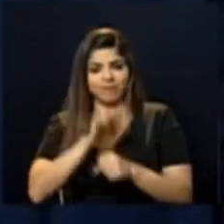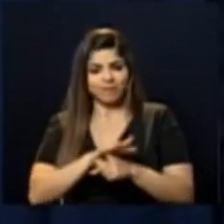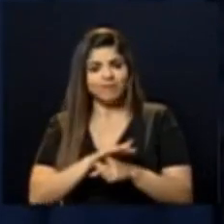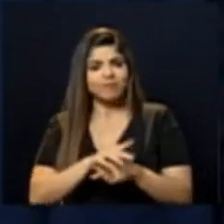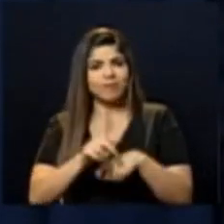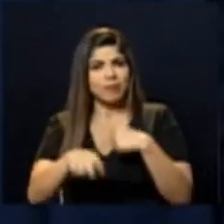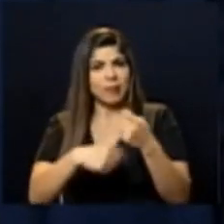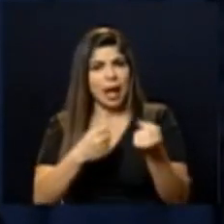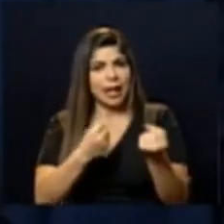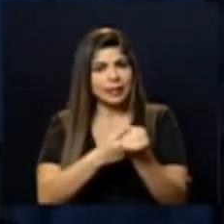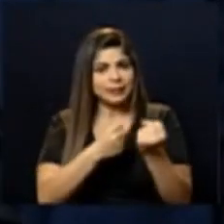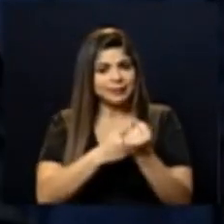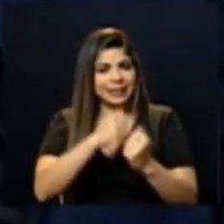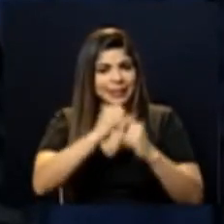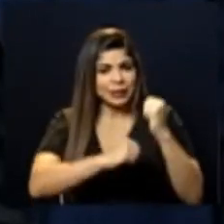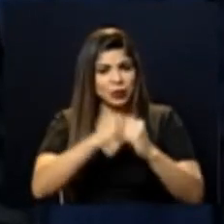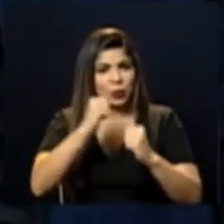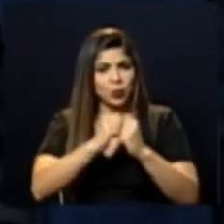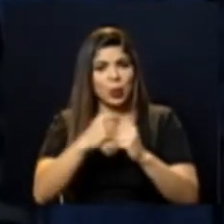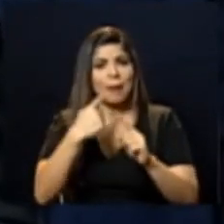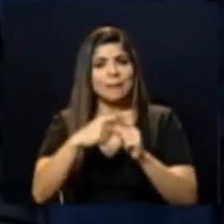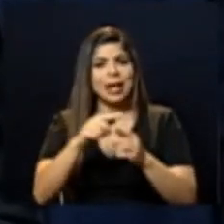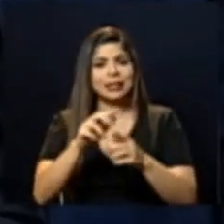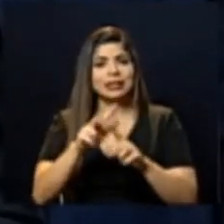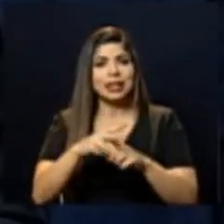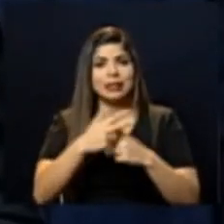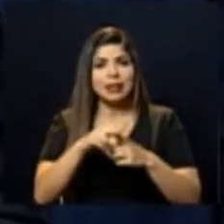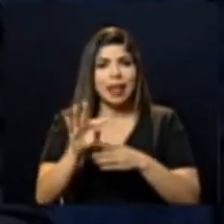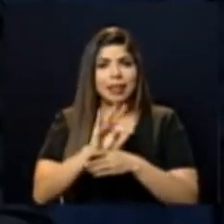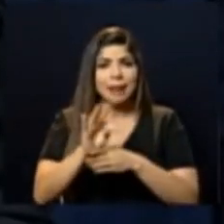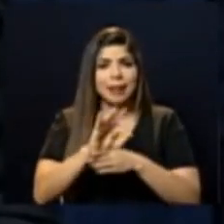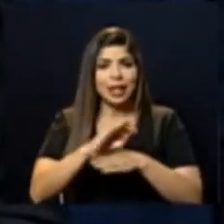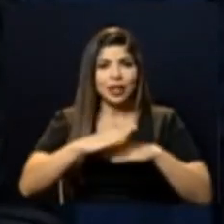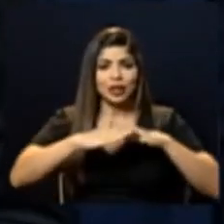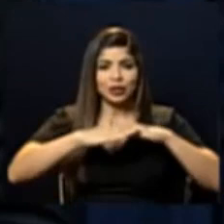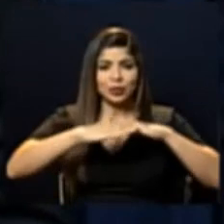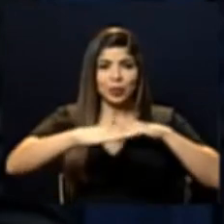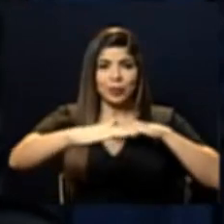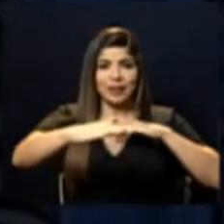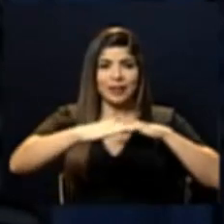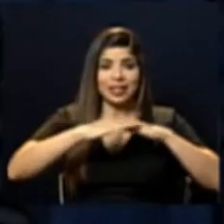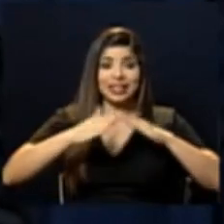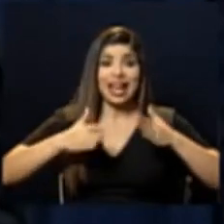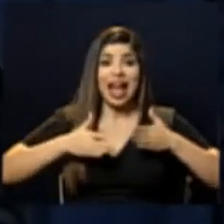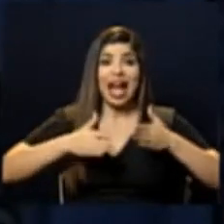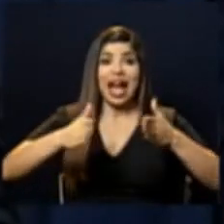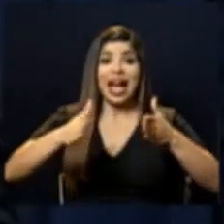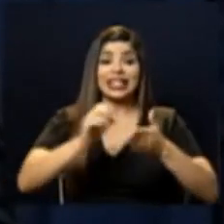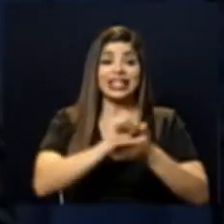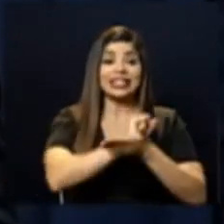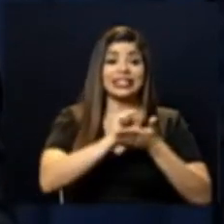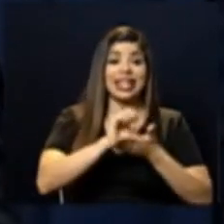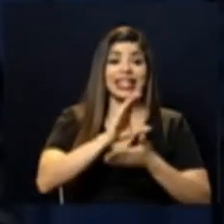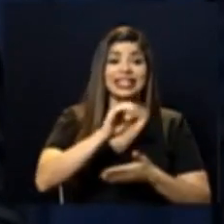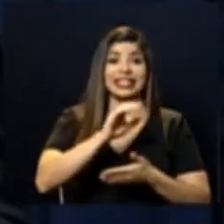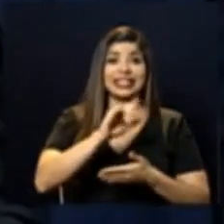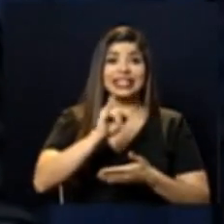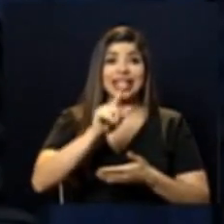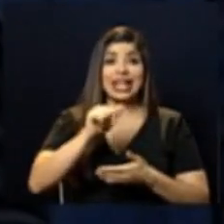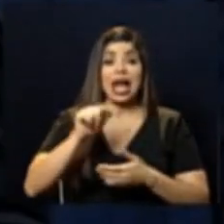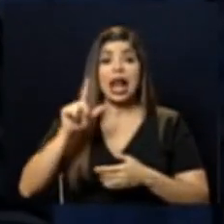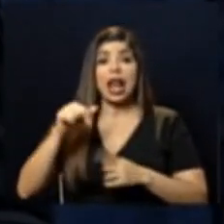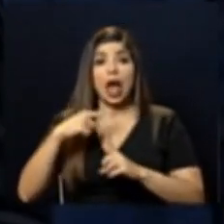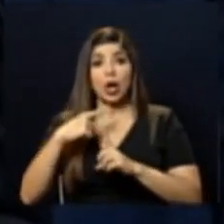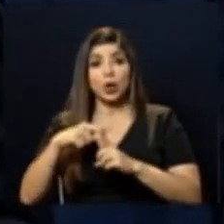reforzamiento de la estructura y el tratamiento de la superficie de la carretera entre Santa Cecilia de la Cruz